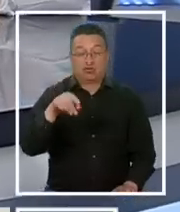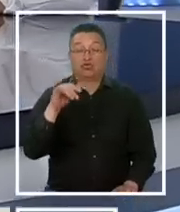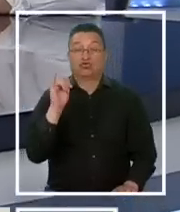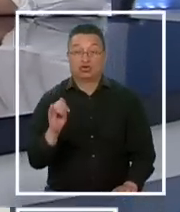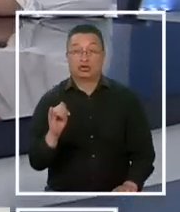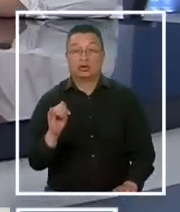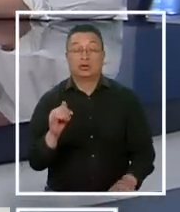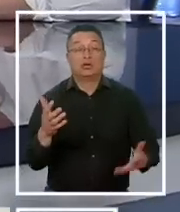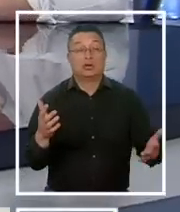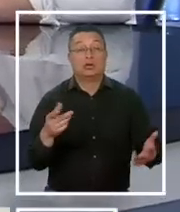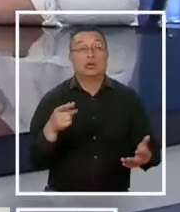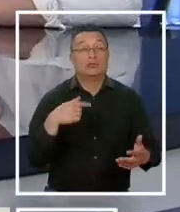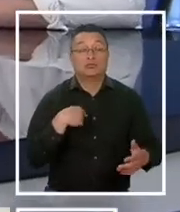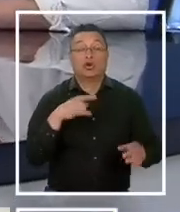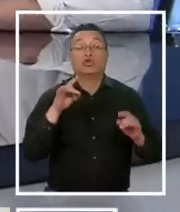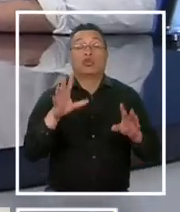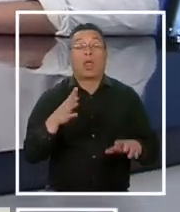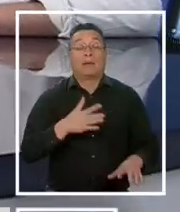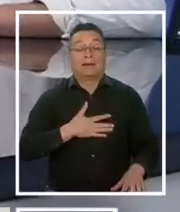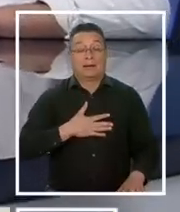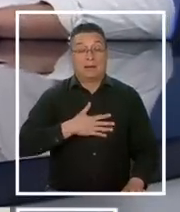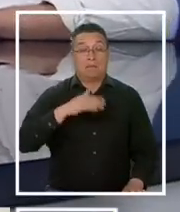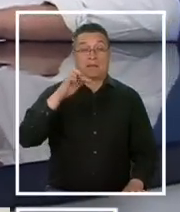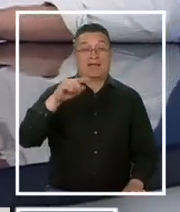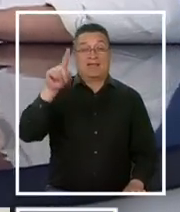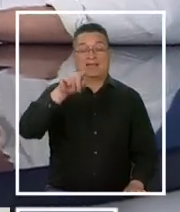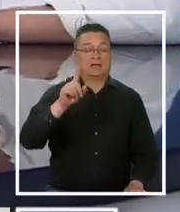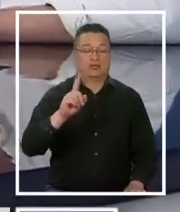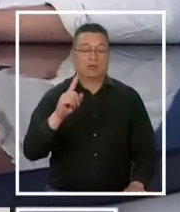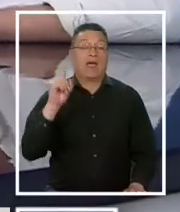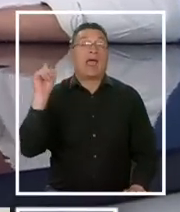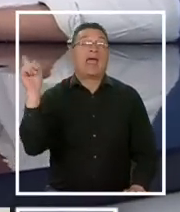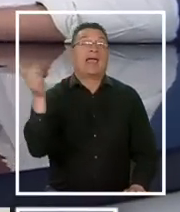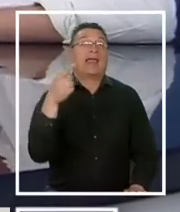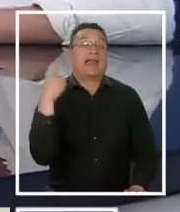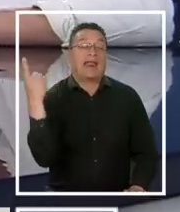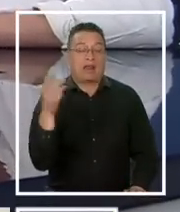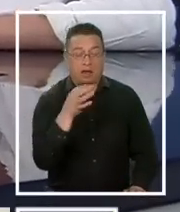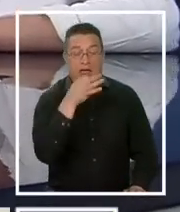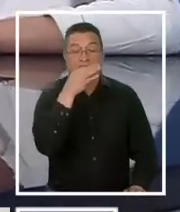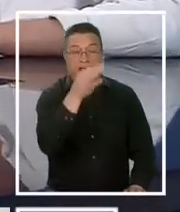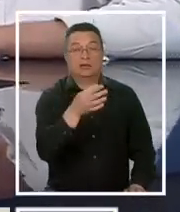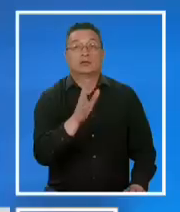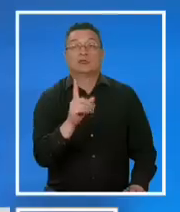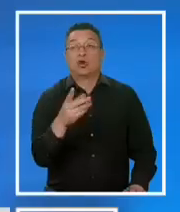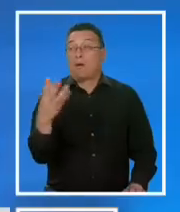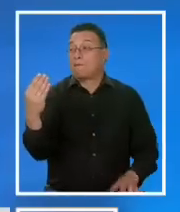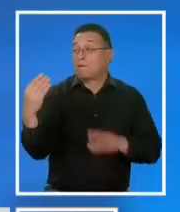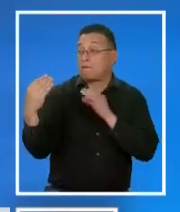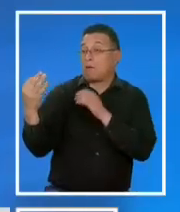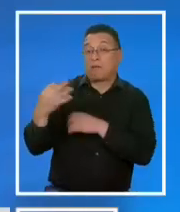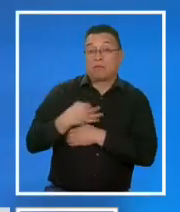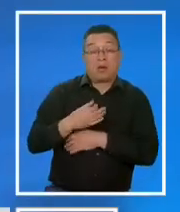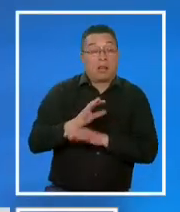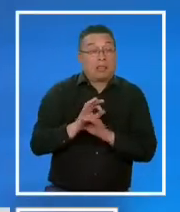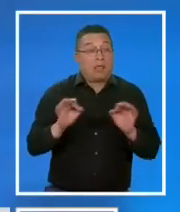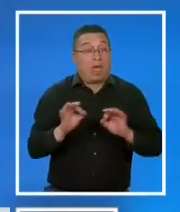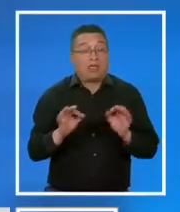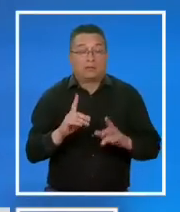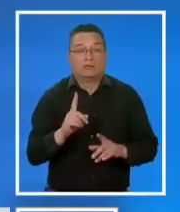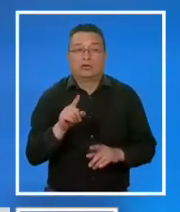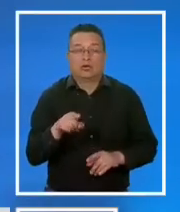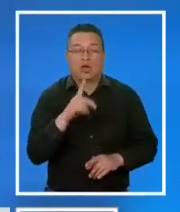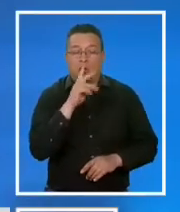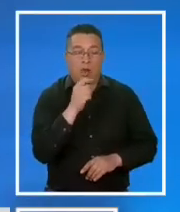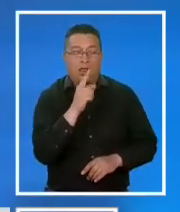yo no hablo solo del partido socialista estoy hablando en general de gente que dijo Mire que a mí no me hablaron antes Entonces esto no